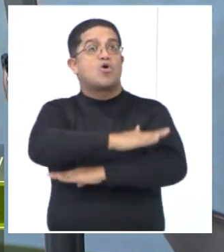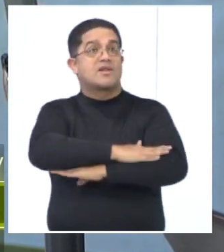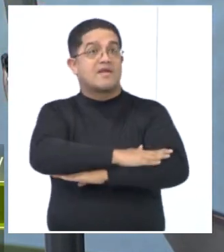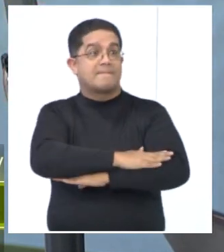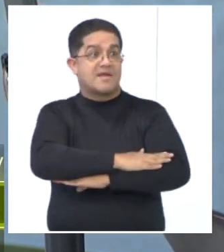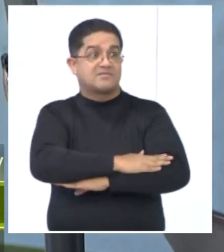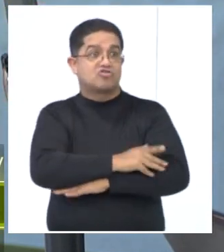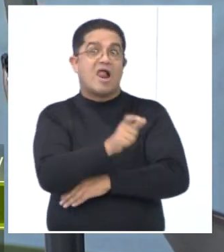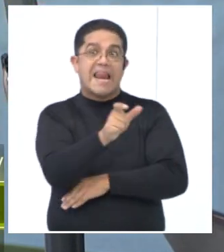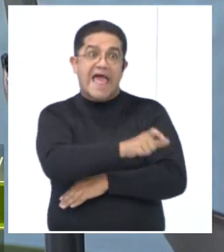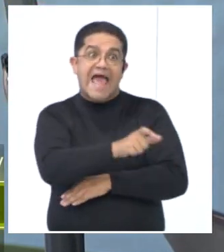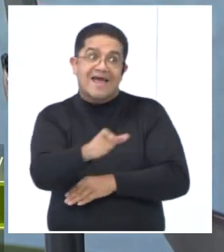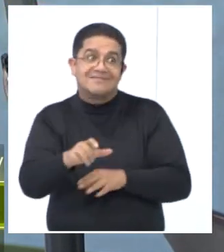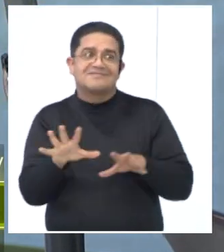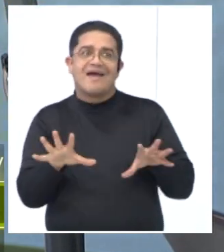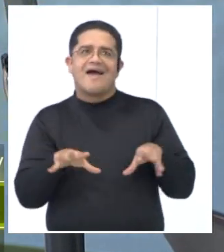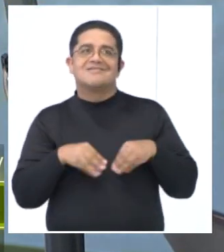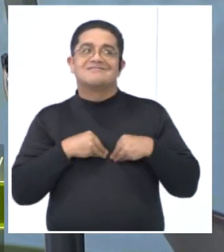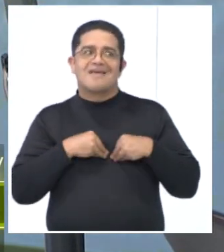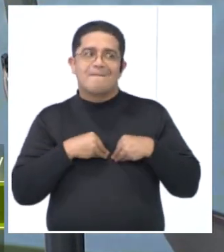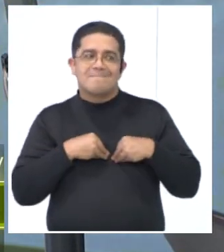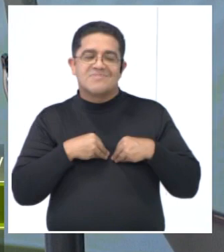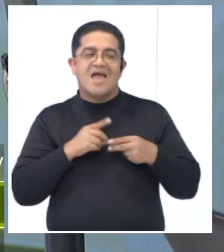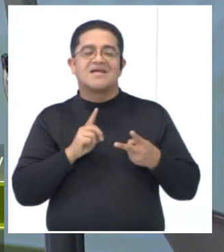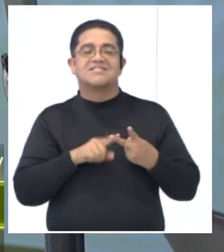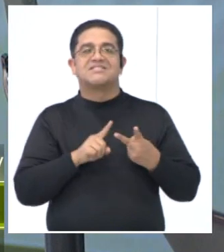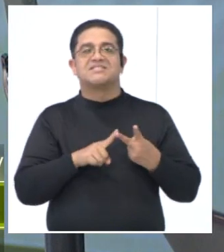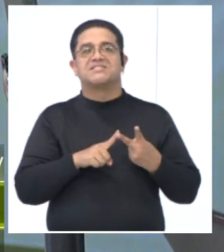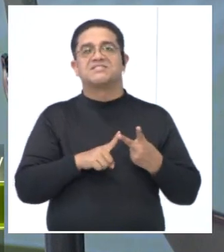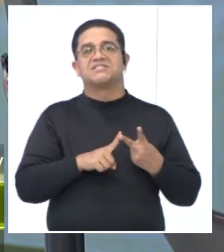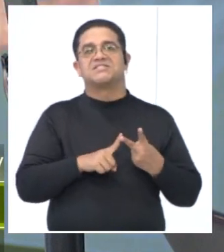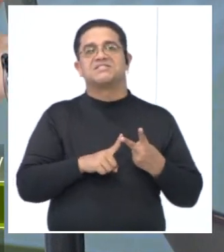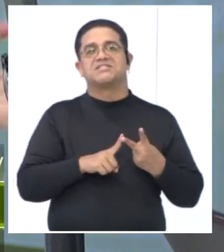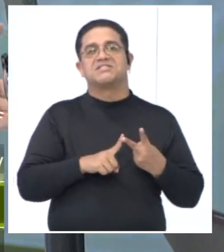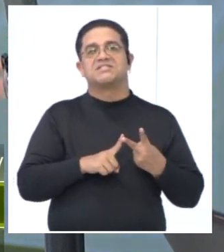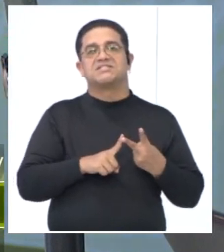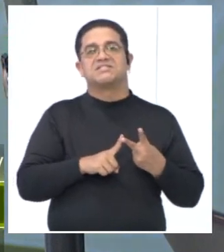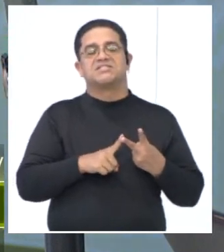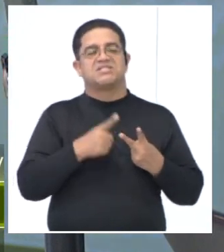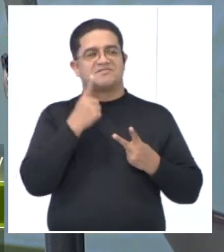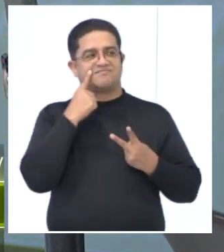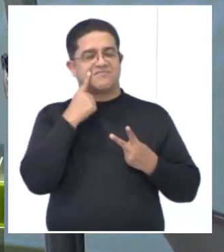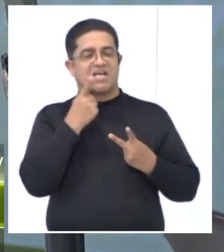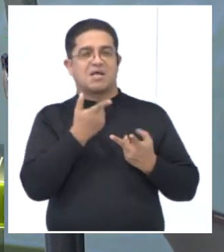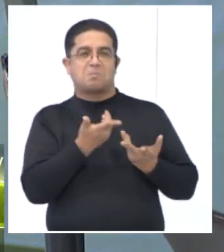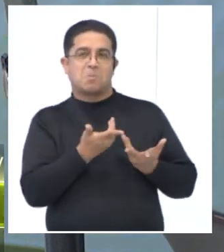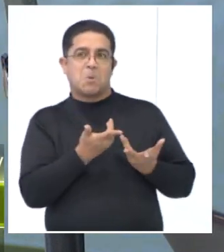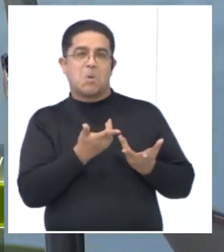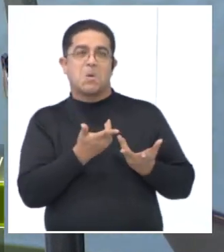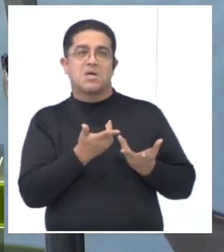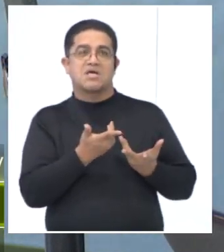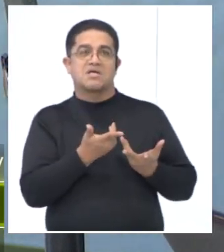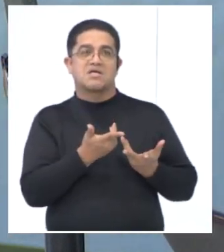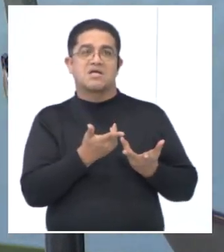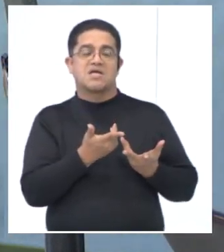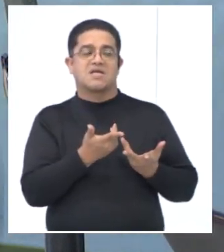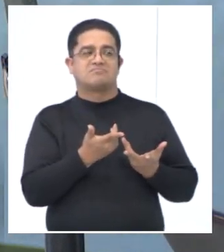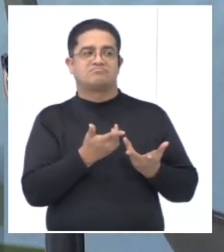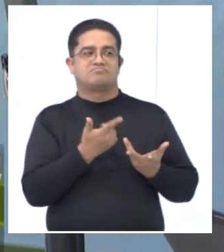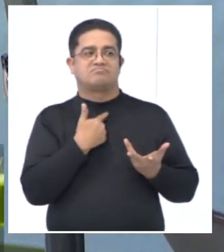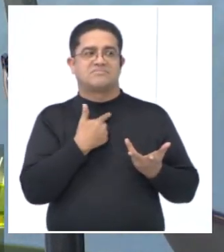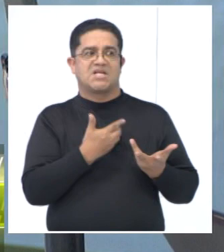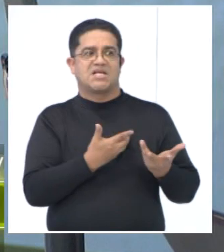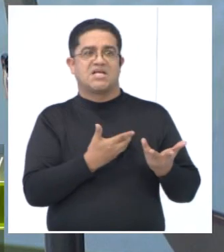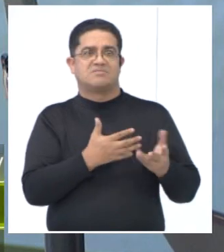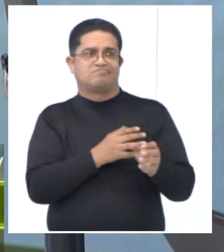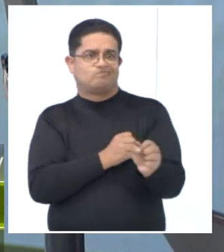y a veces empecemos a normalizar ciertas diferencias y ciertas similitudes que hacen que no entremos en ese escenario de